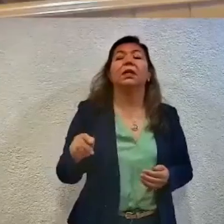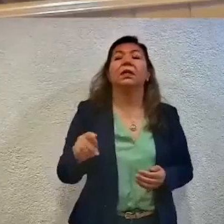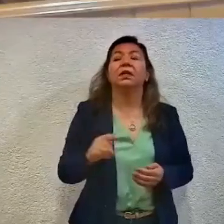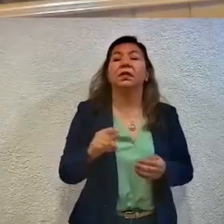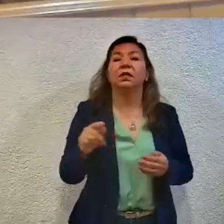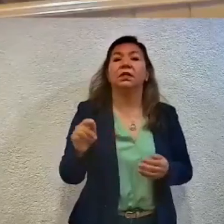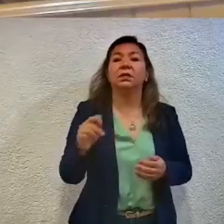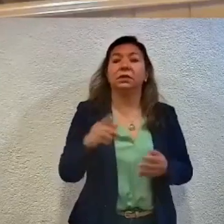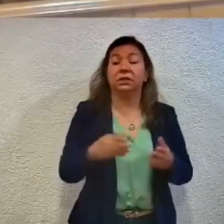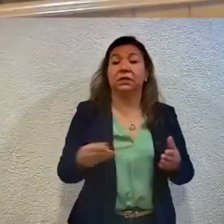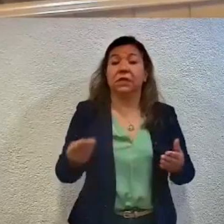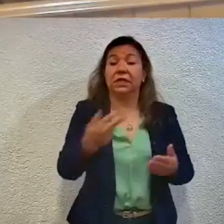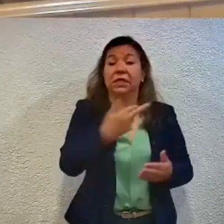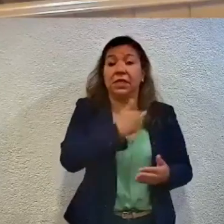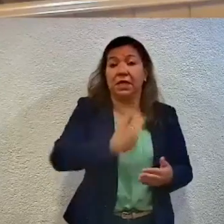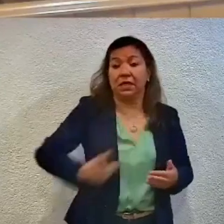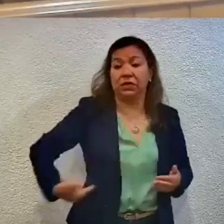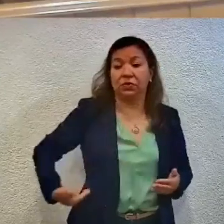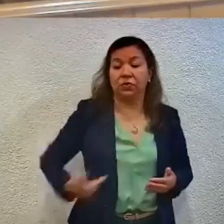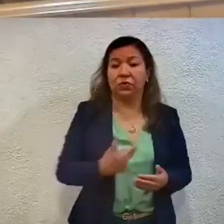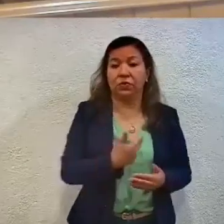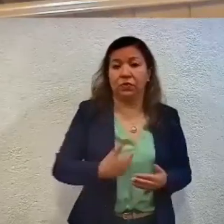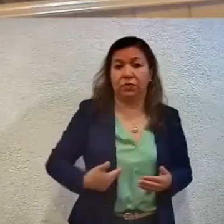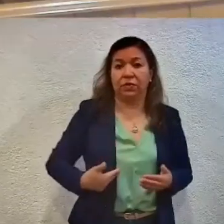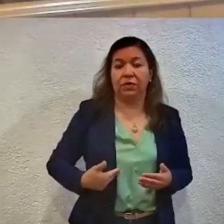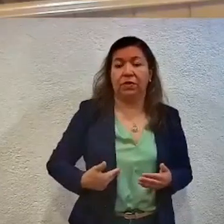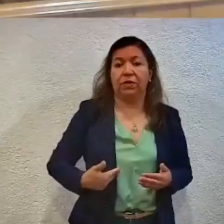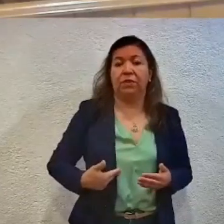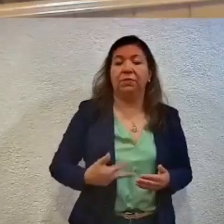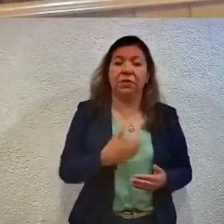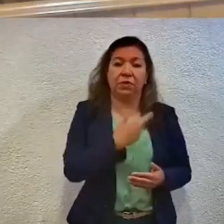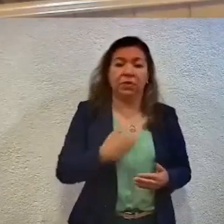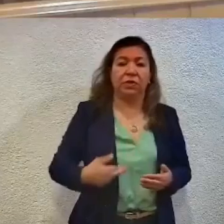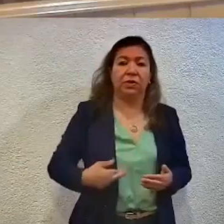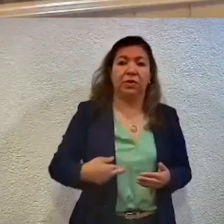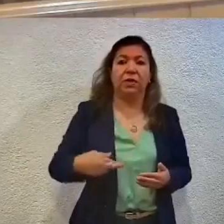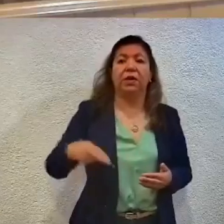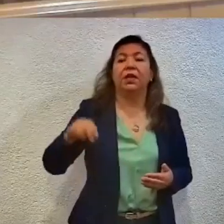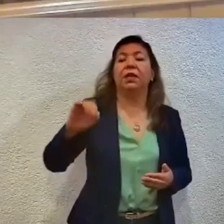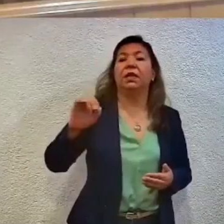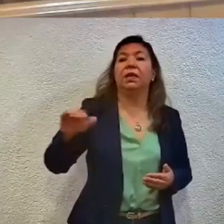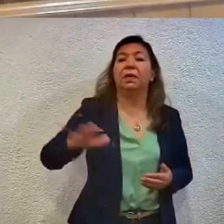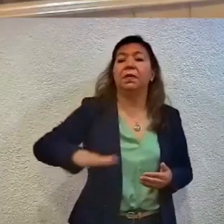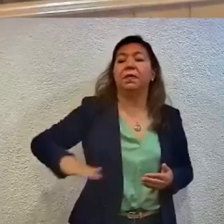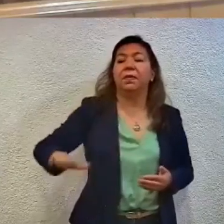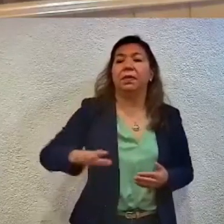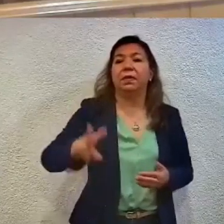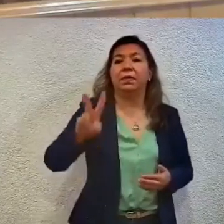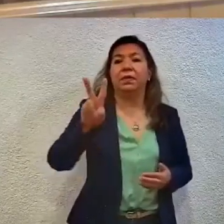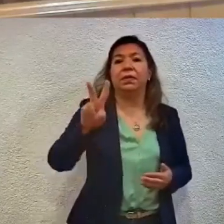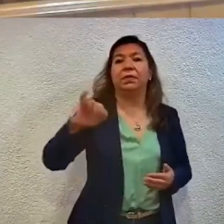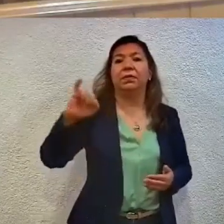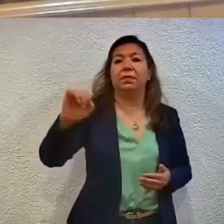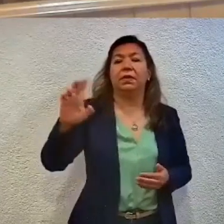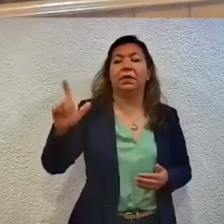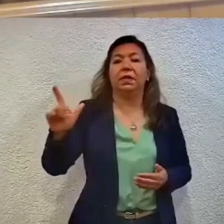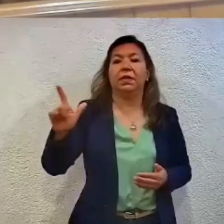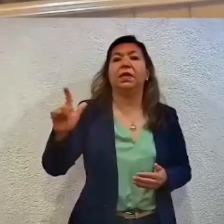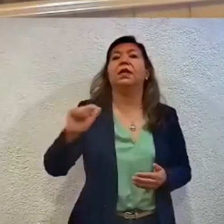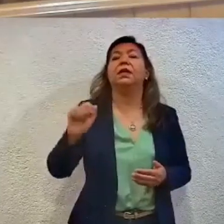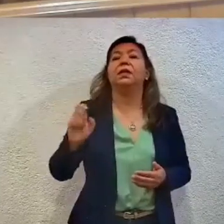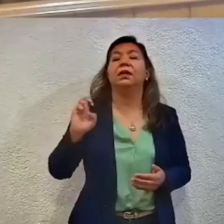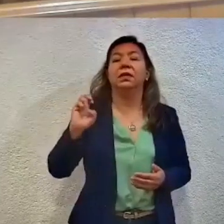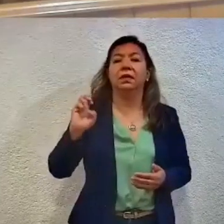cuarta fórmula del partido citado para la integración del Ayuntamiento de Florencio Villarreal Guerrero fue apegada a la normatividad